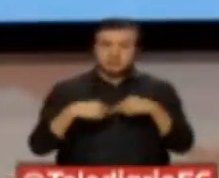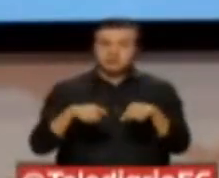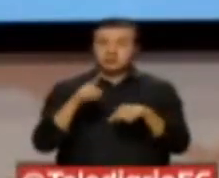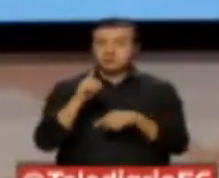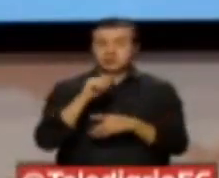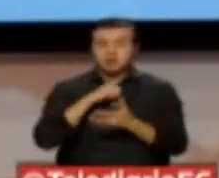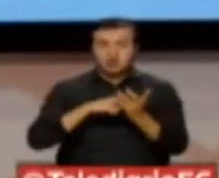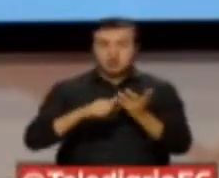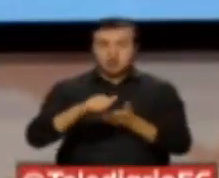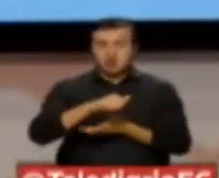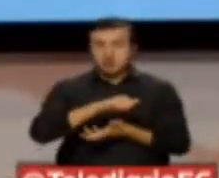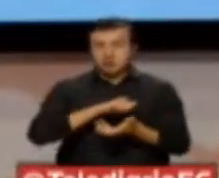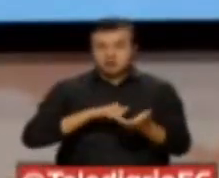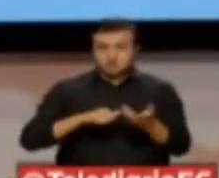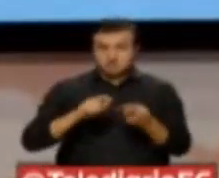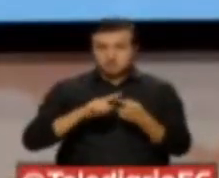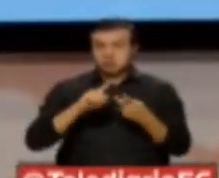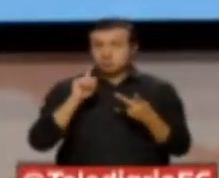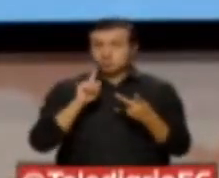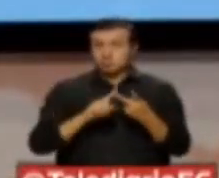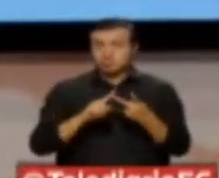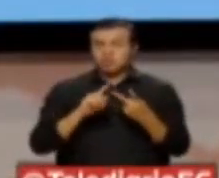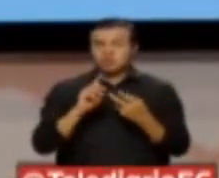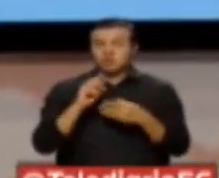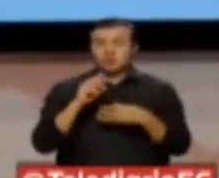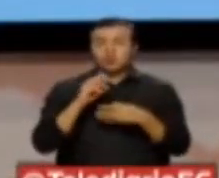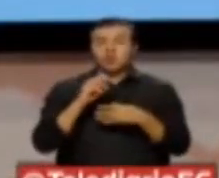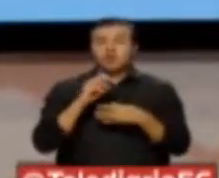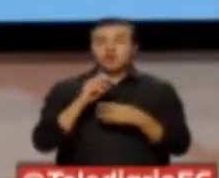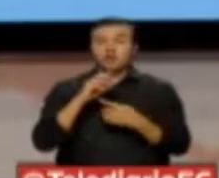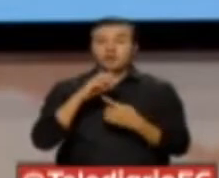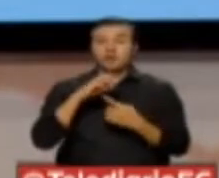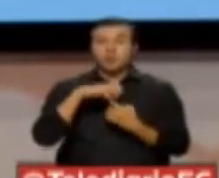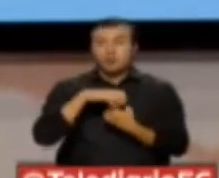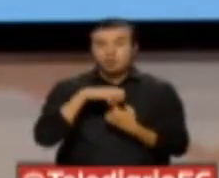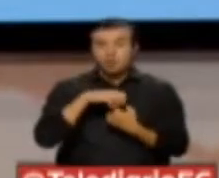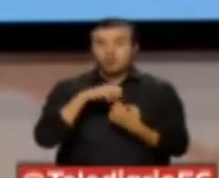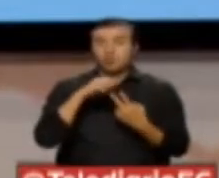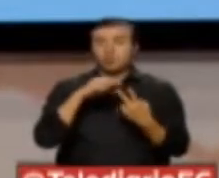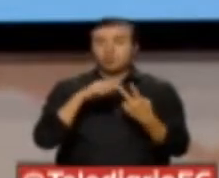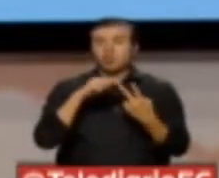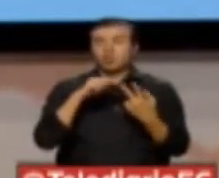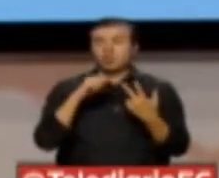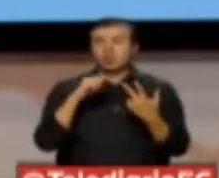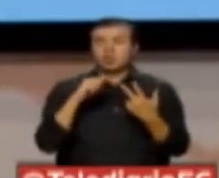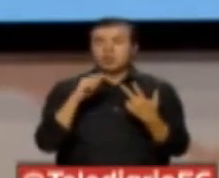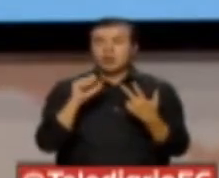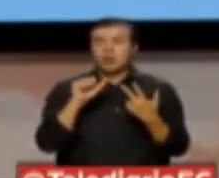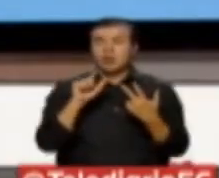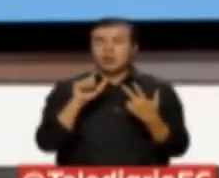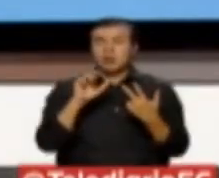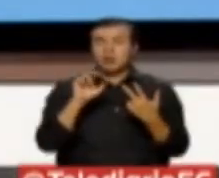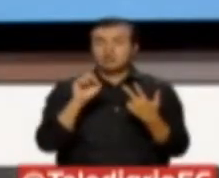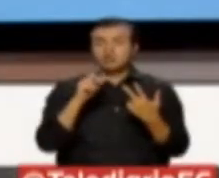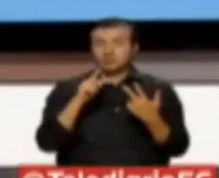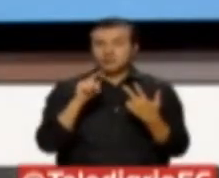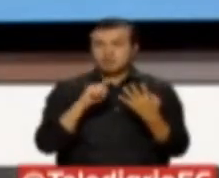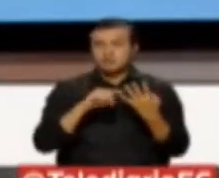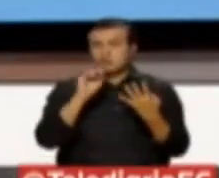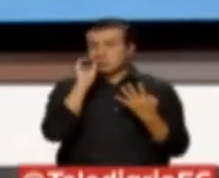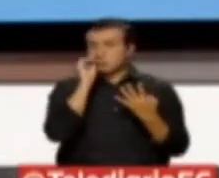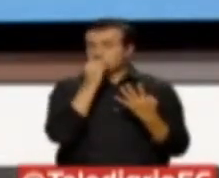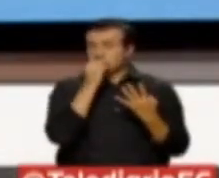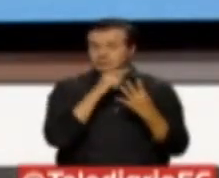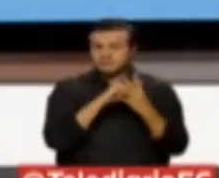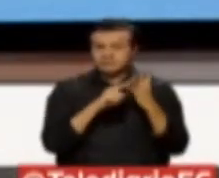de la tumba en pau del brócoli de las flores y de las alcachofas también mencionamos el tema de los nuevos aranceles